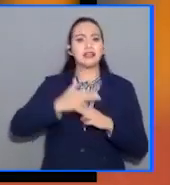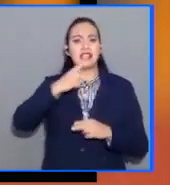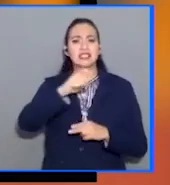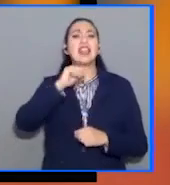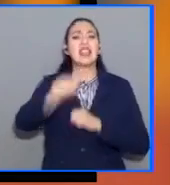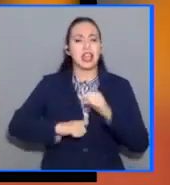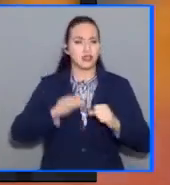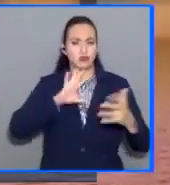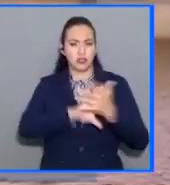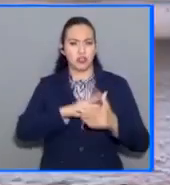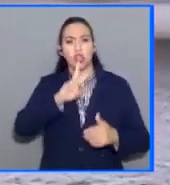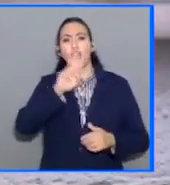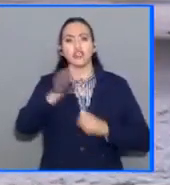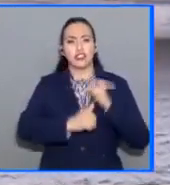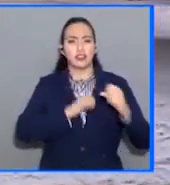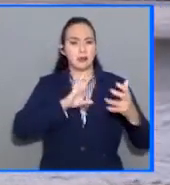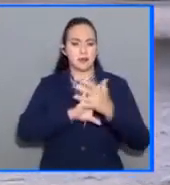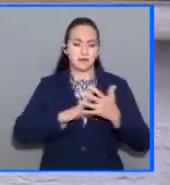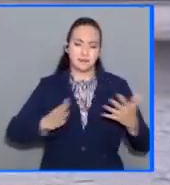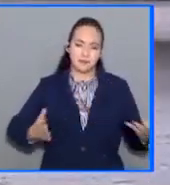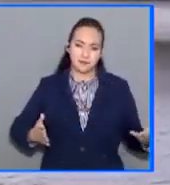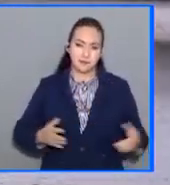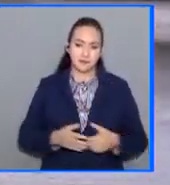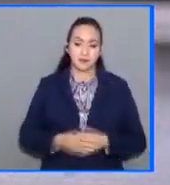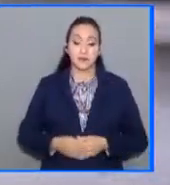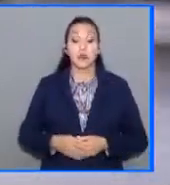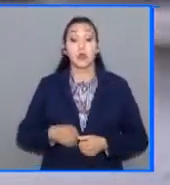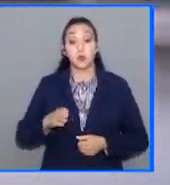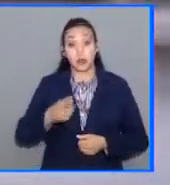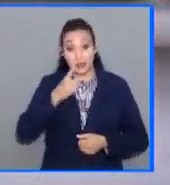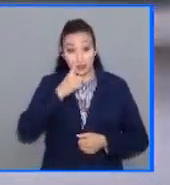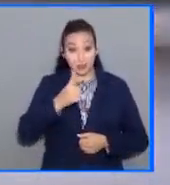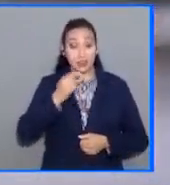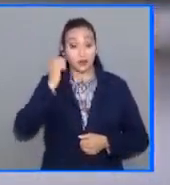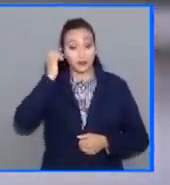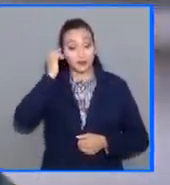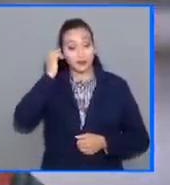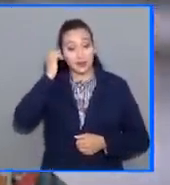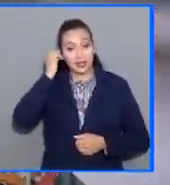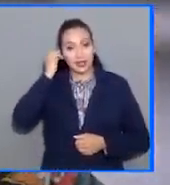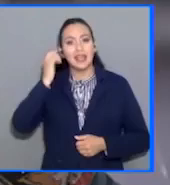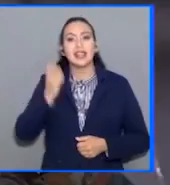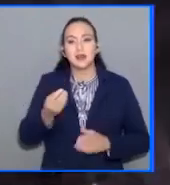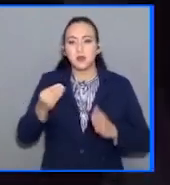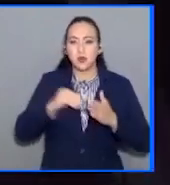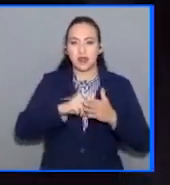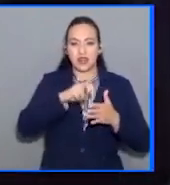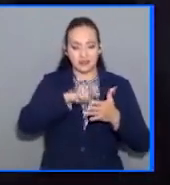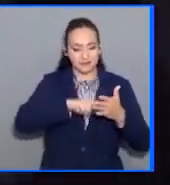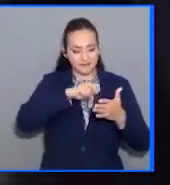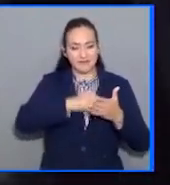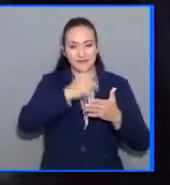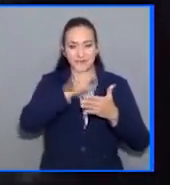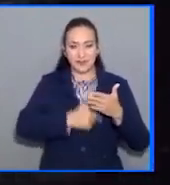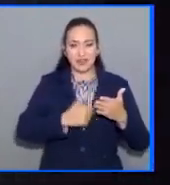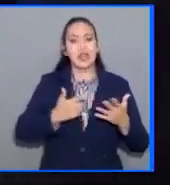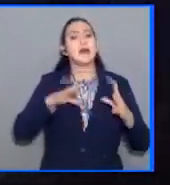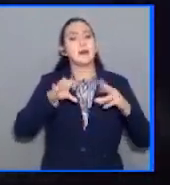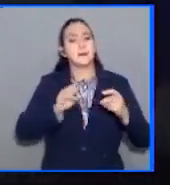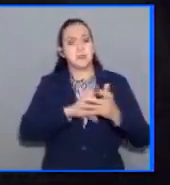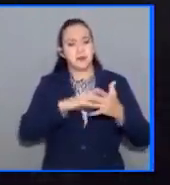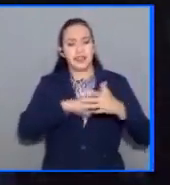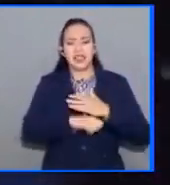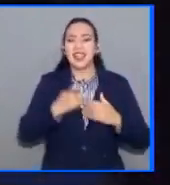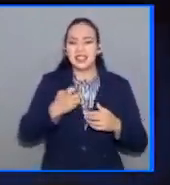Tapia Olivares señaló que ciertamente engrosar los códigos penales no funciona para combatir la inseguridad y la